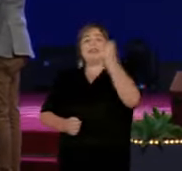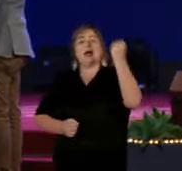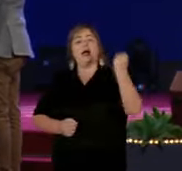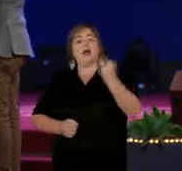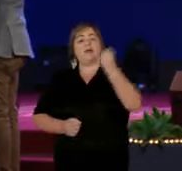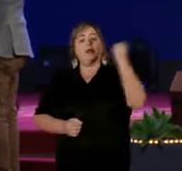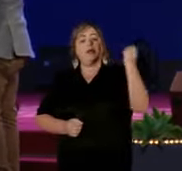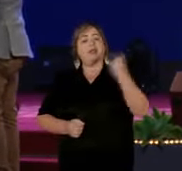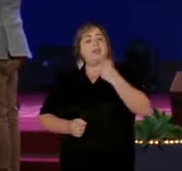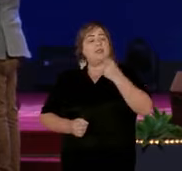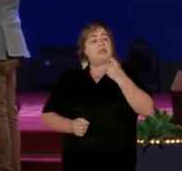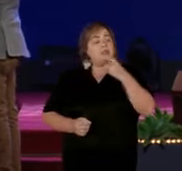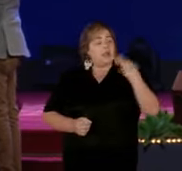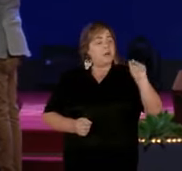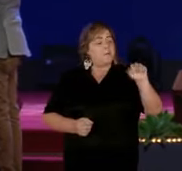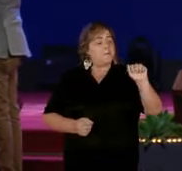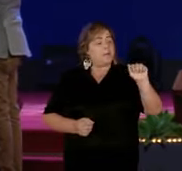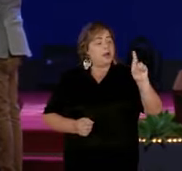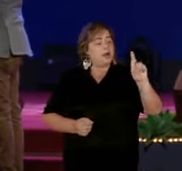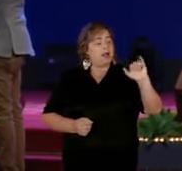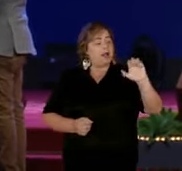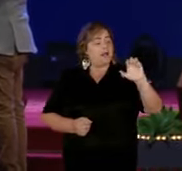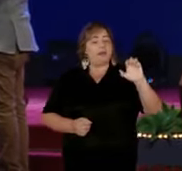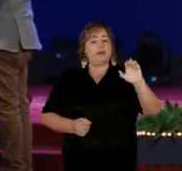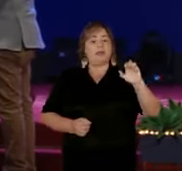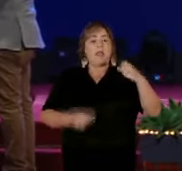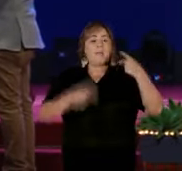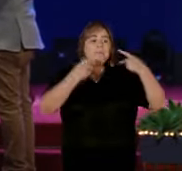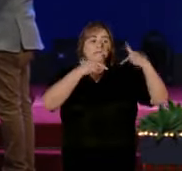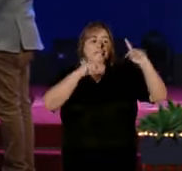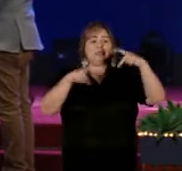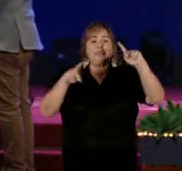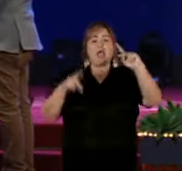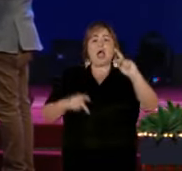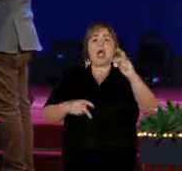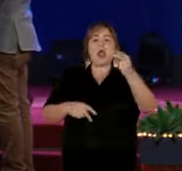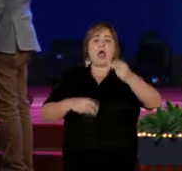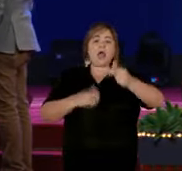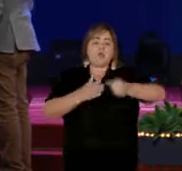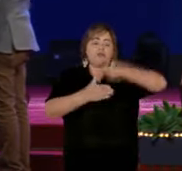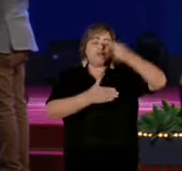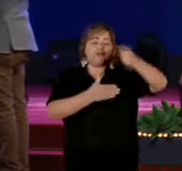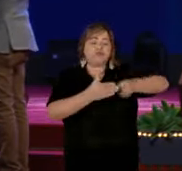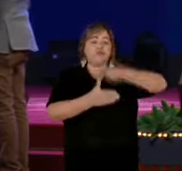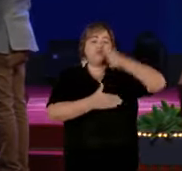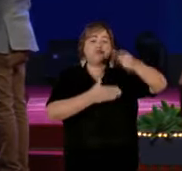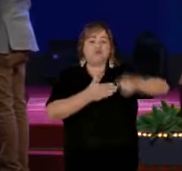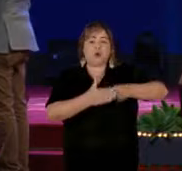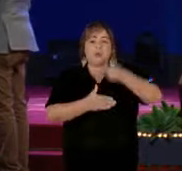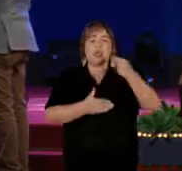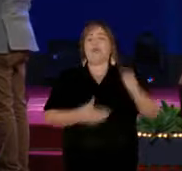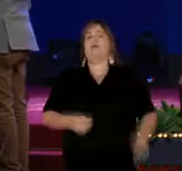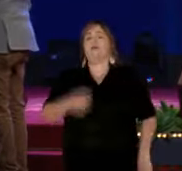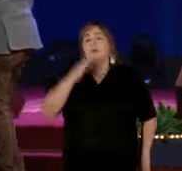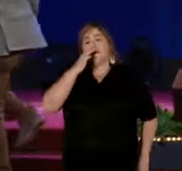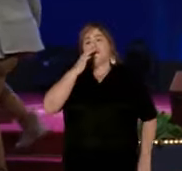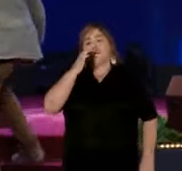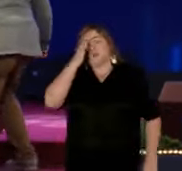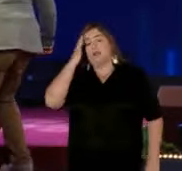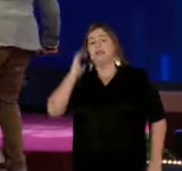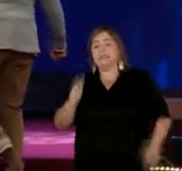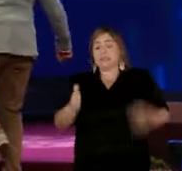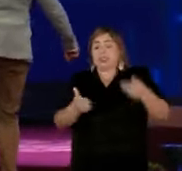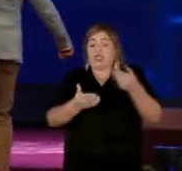le dijiste, Mari, vamos a una vuelta para la isla a comer langosta porque estuvimos ahí, mira, esforzándonos. Y entonces llegó